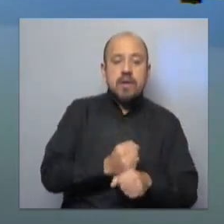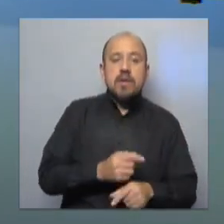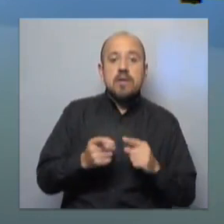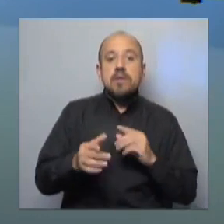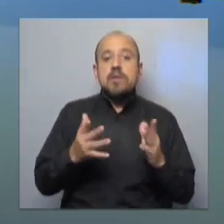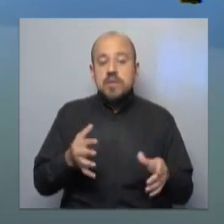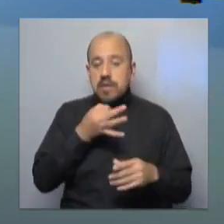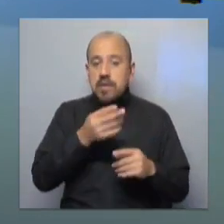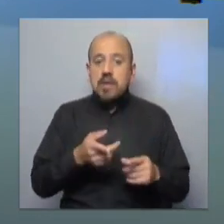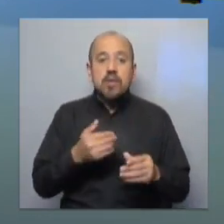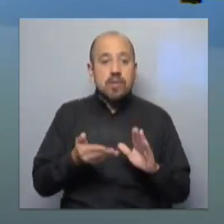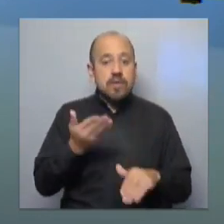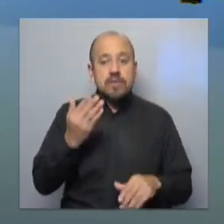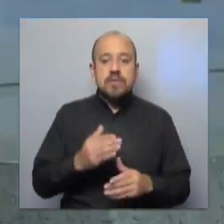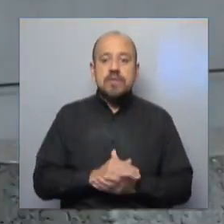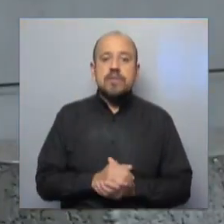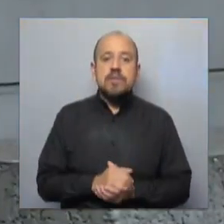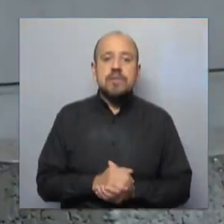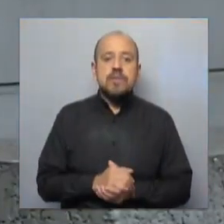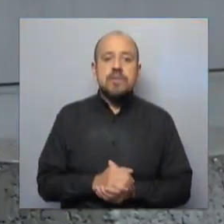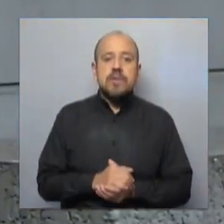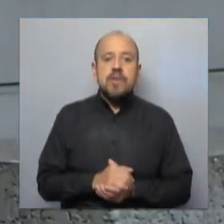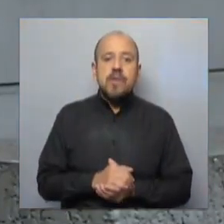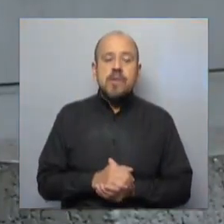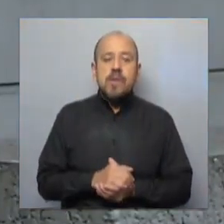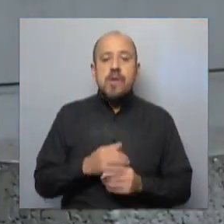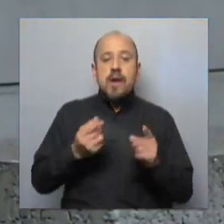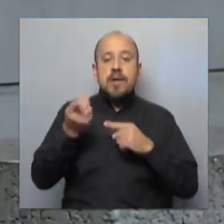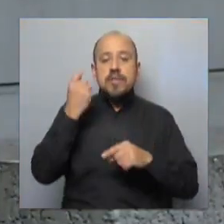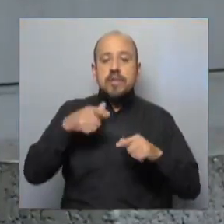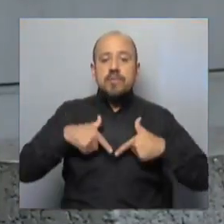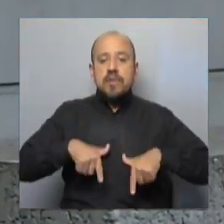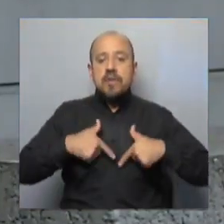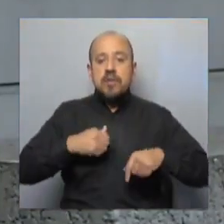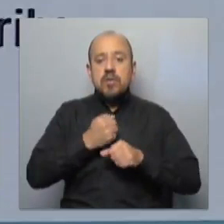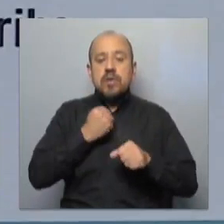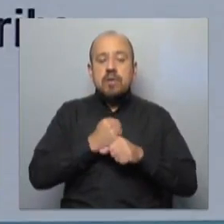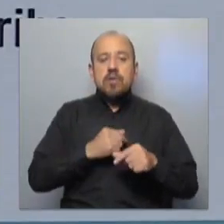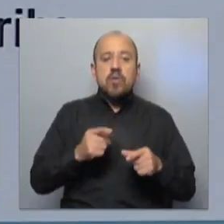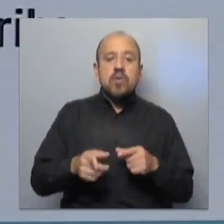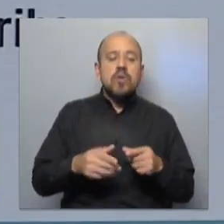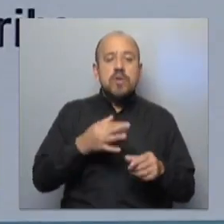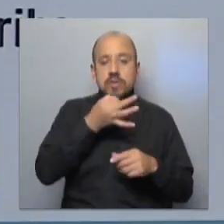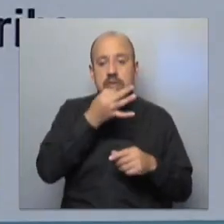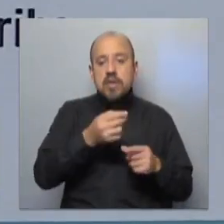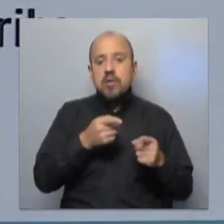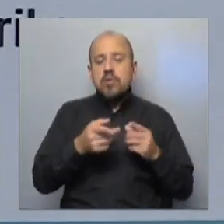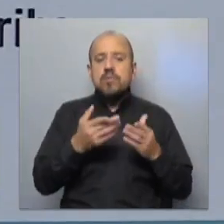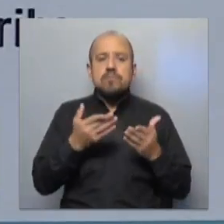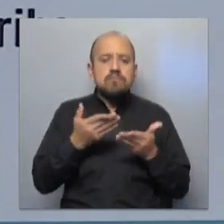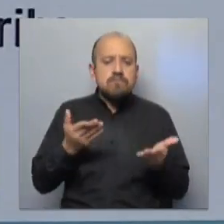absorber a ese personaje ayer en el ministerio de trabajo y seguridad social se analizó la situación